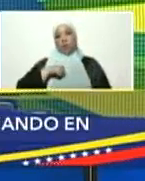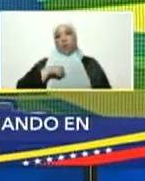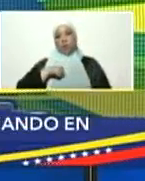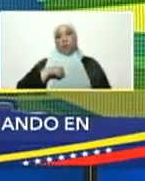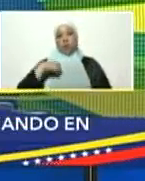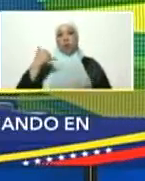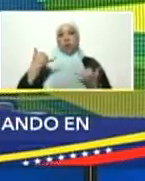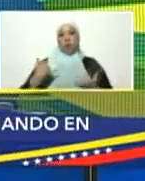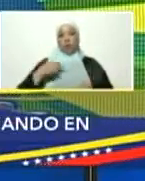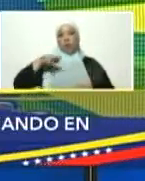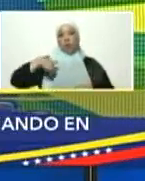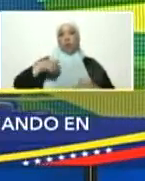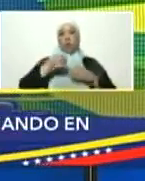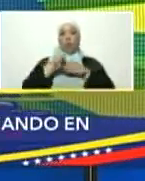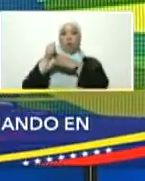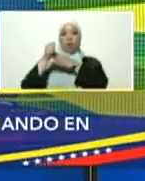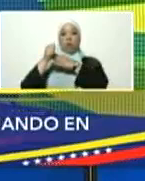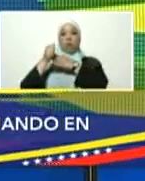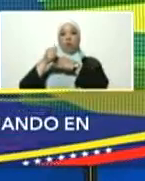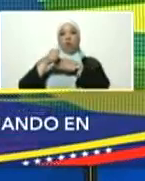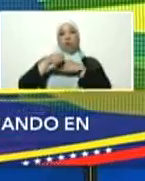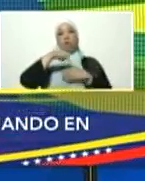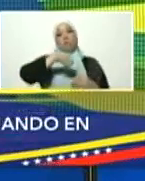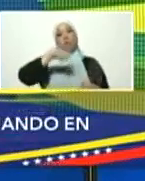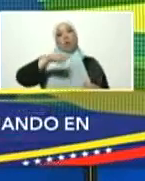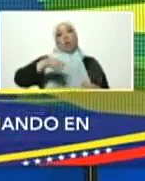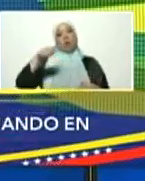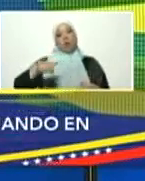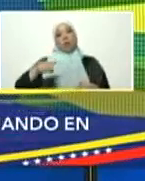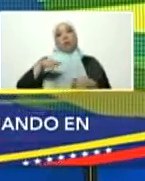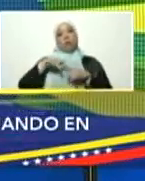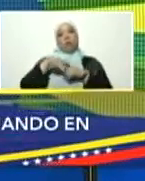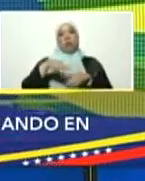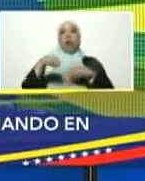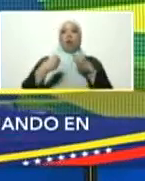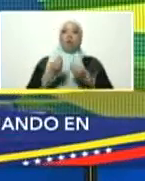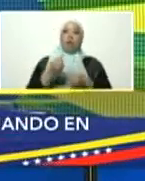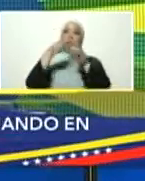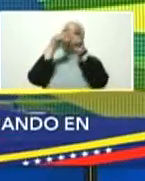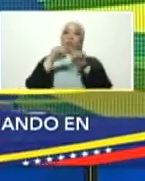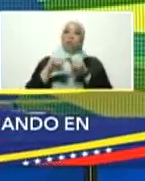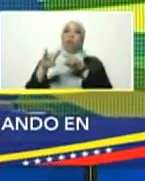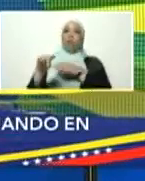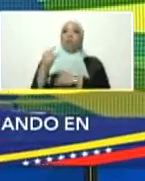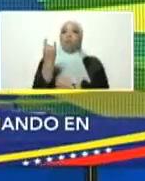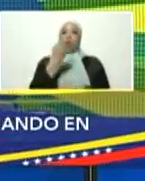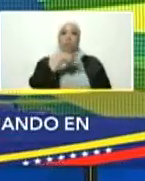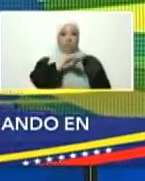estamos regidos por una ideología inamovible, dogmática, estatista, falsa.